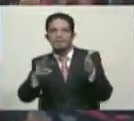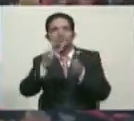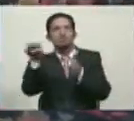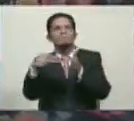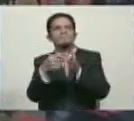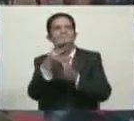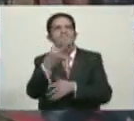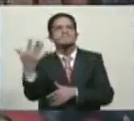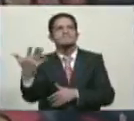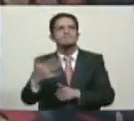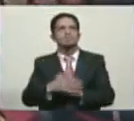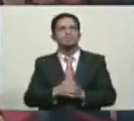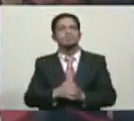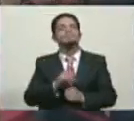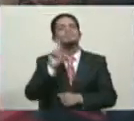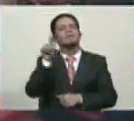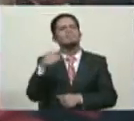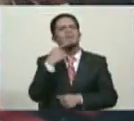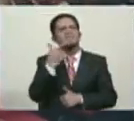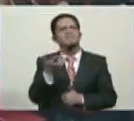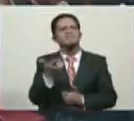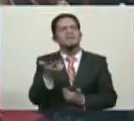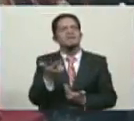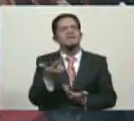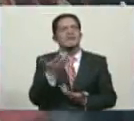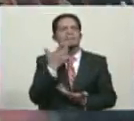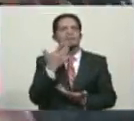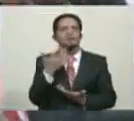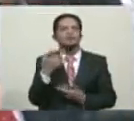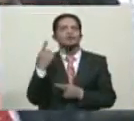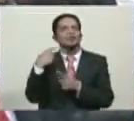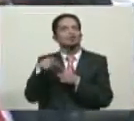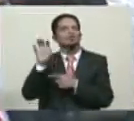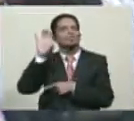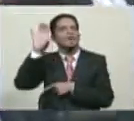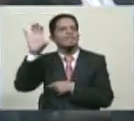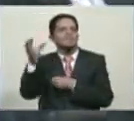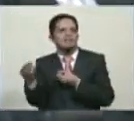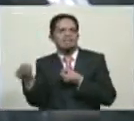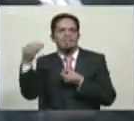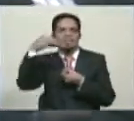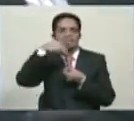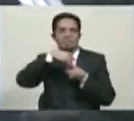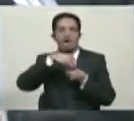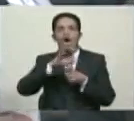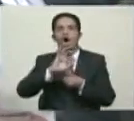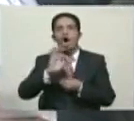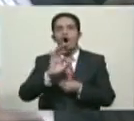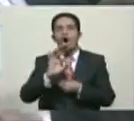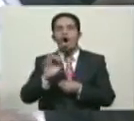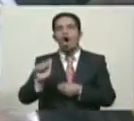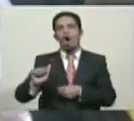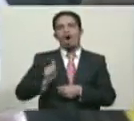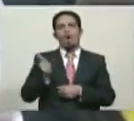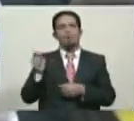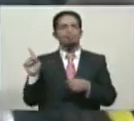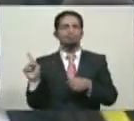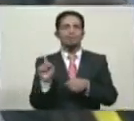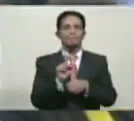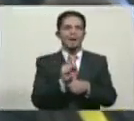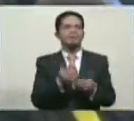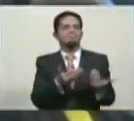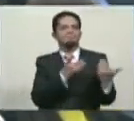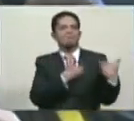2019-2025. Ha dicho también que desconocen cualquier pretensión de usurpar el cargo, el poder ejecutivo y